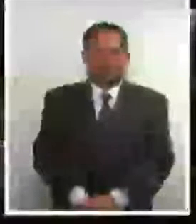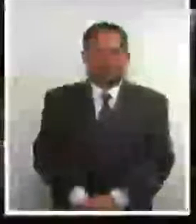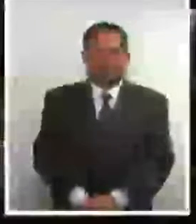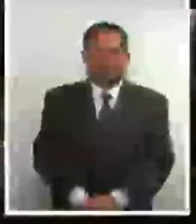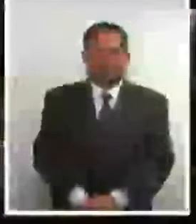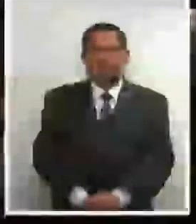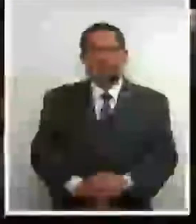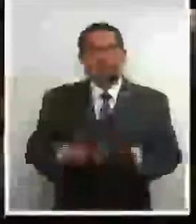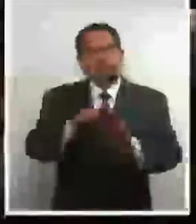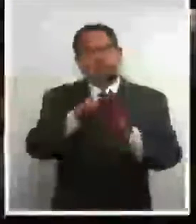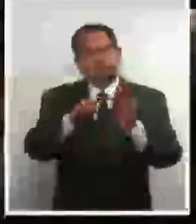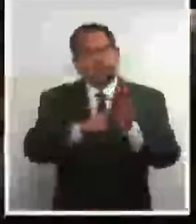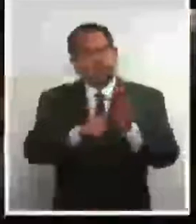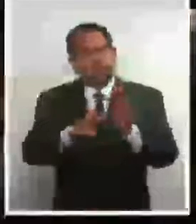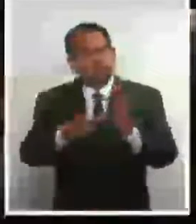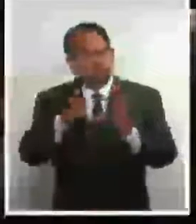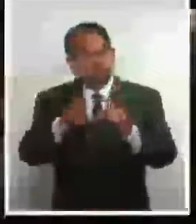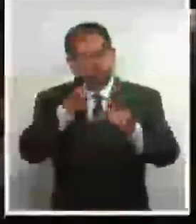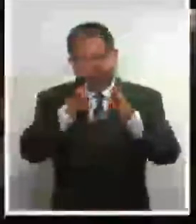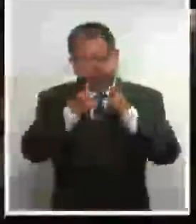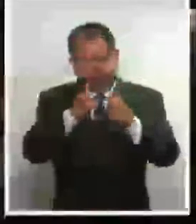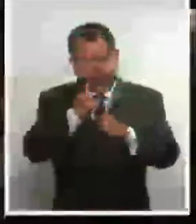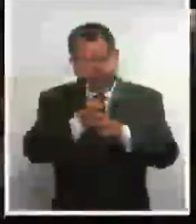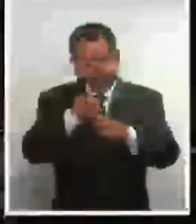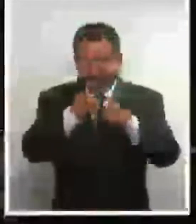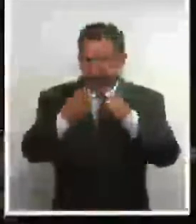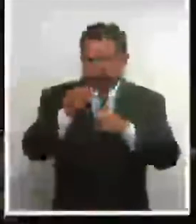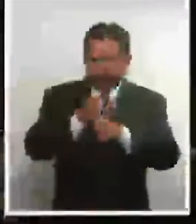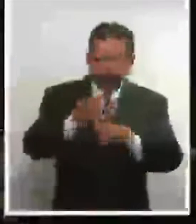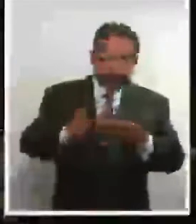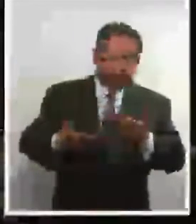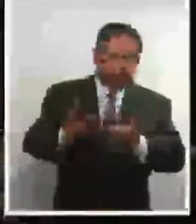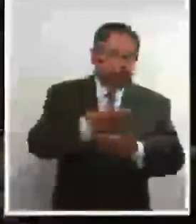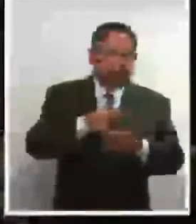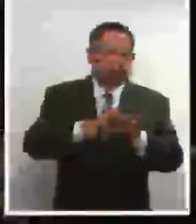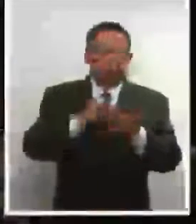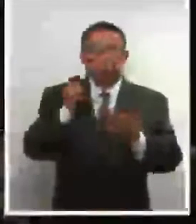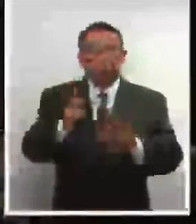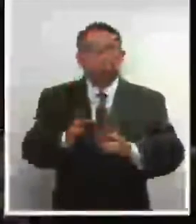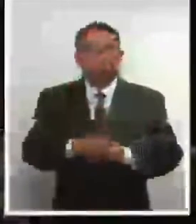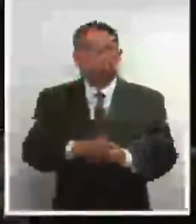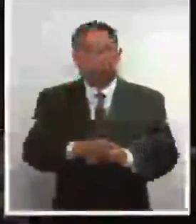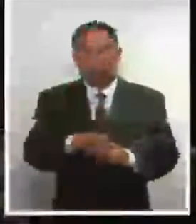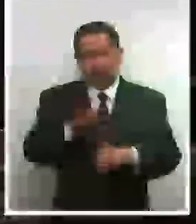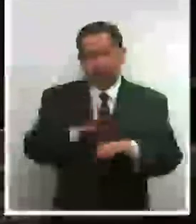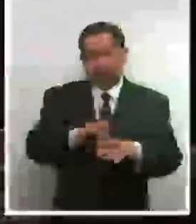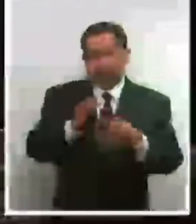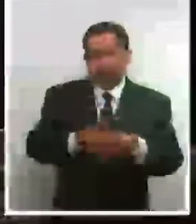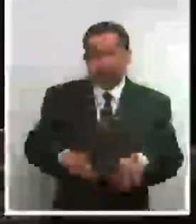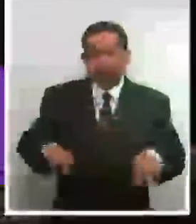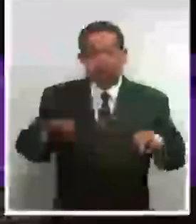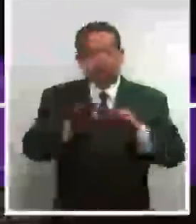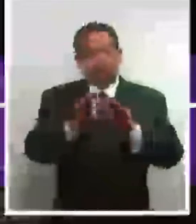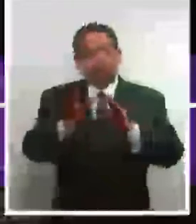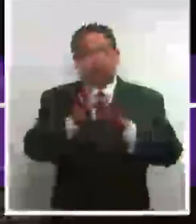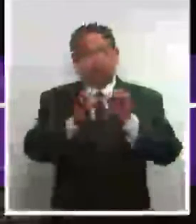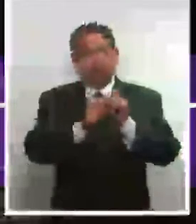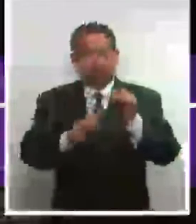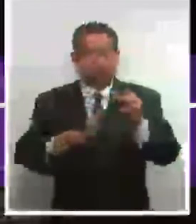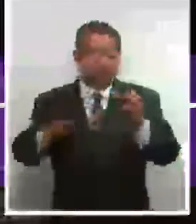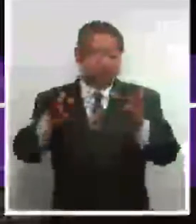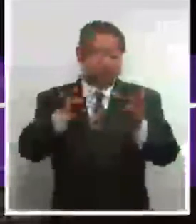La norma que vamos a analizar y discutir ahora es de las más importantes de la